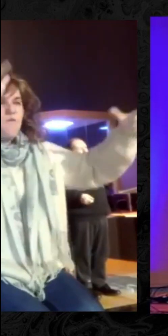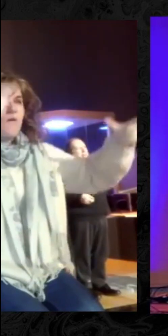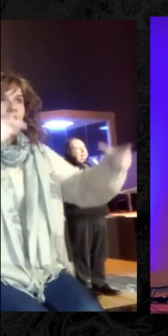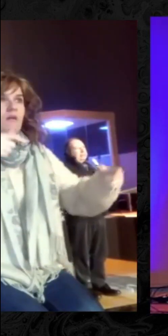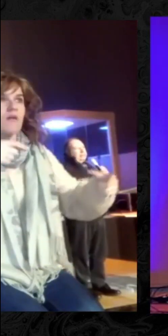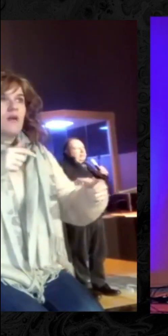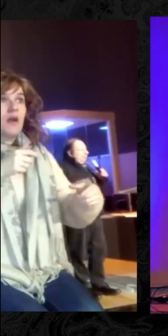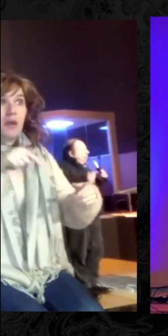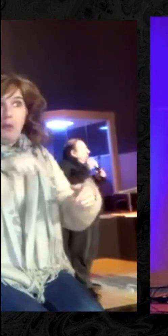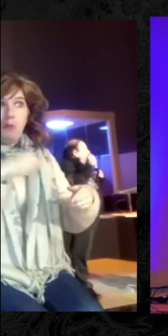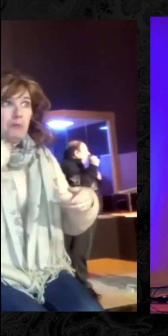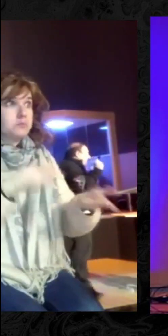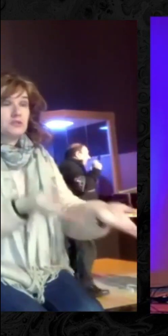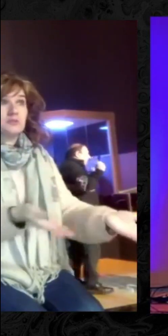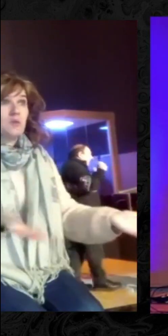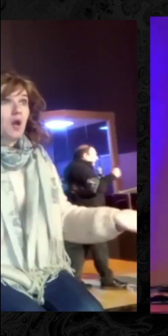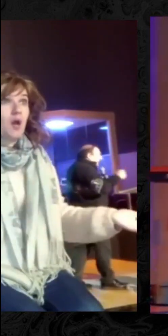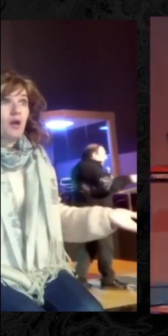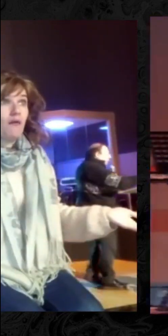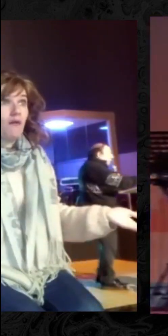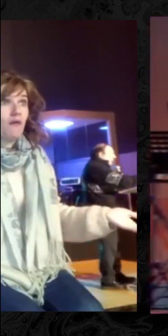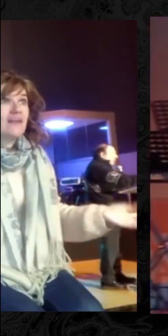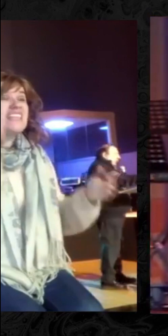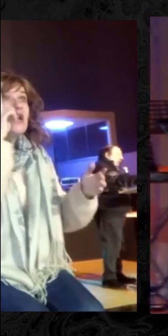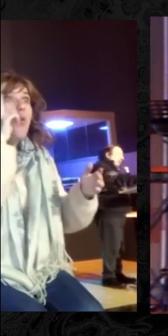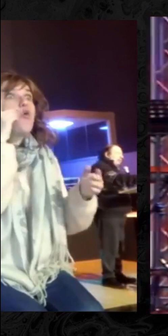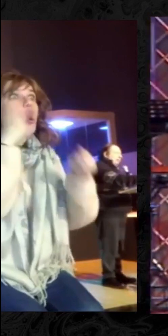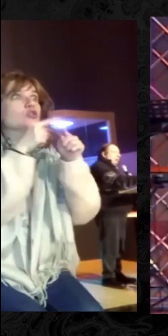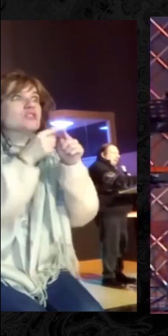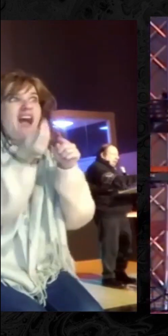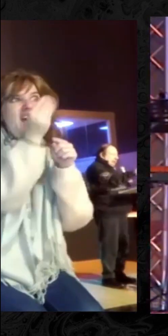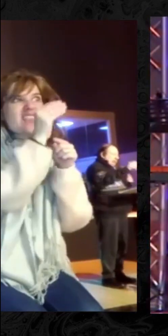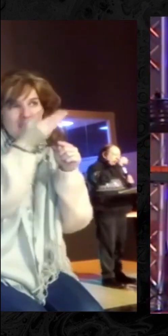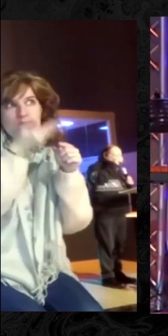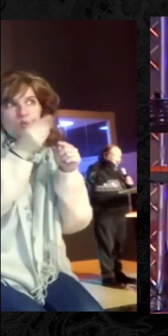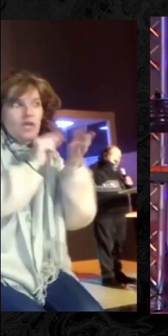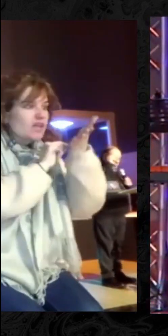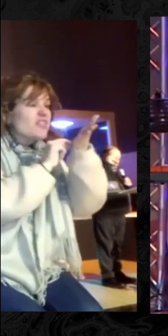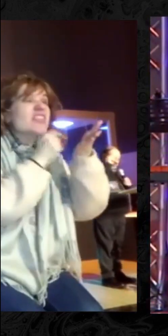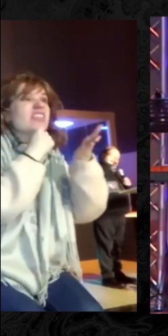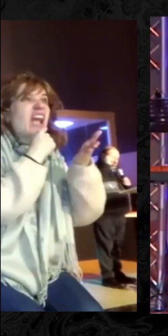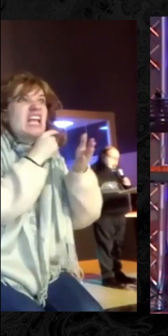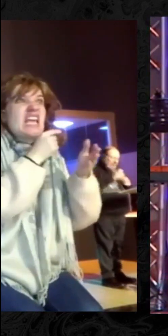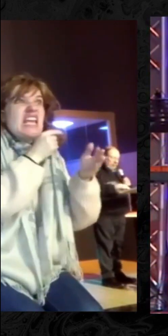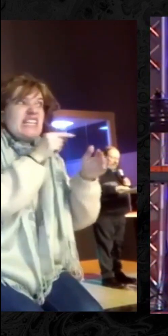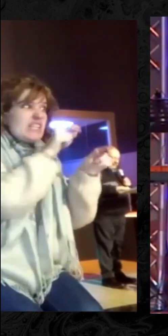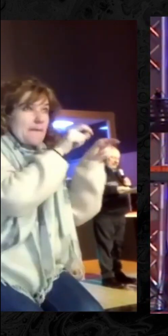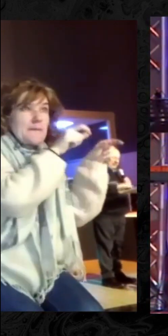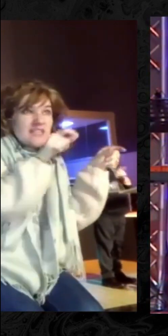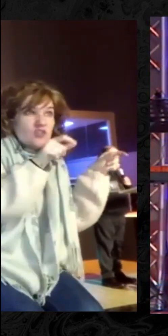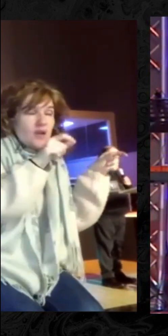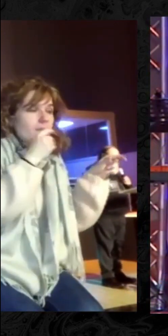malvados y luego atención añade algo muy importante pon atención a esto que estos son señales de últimos tiempos